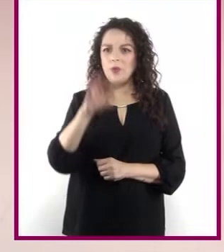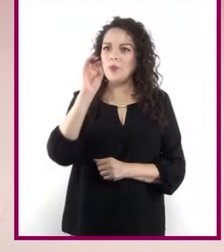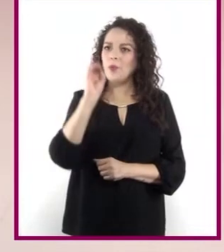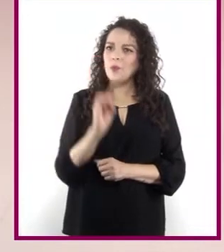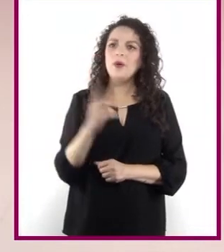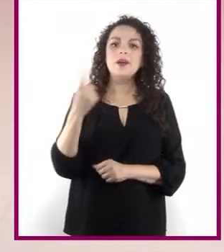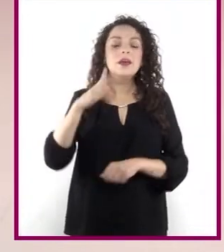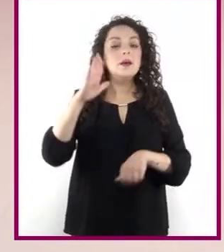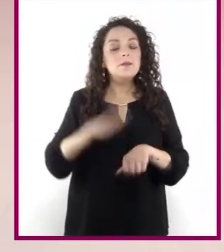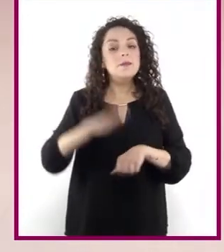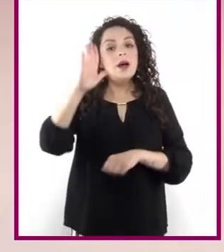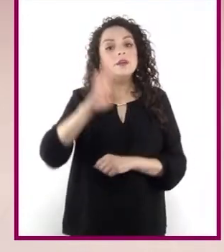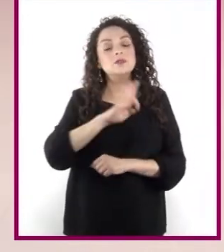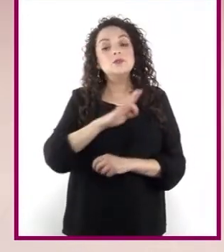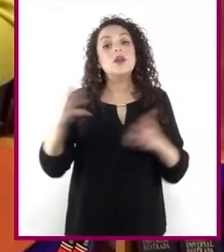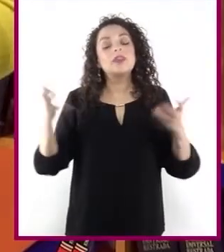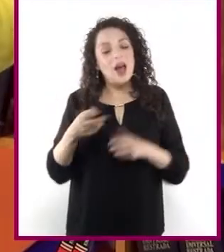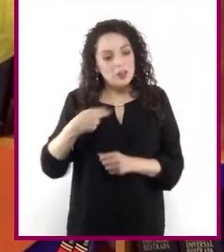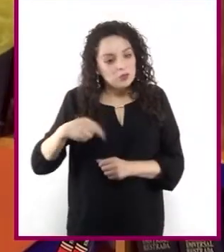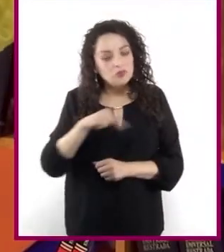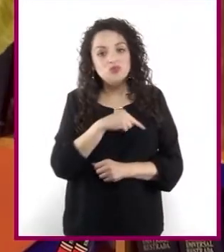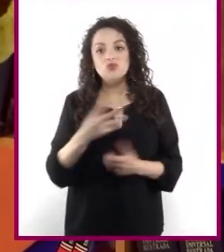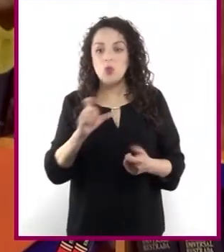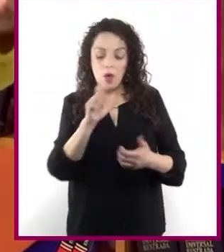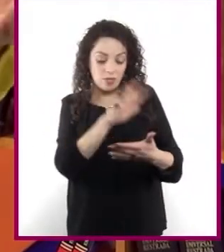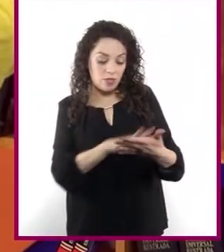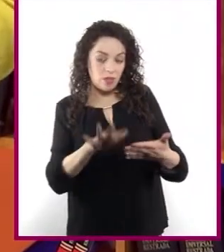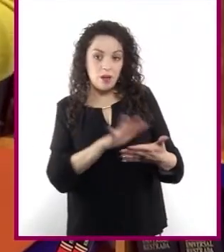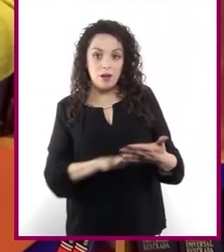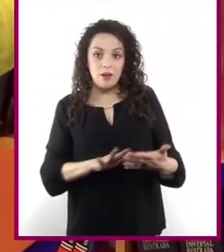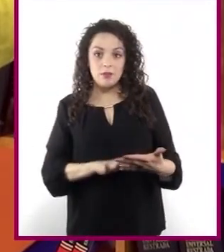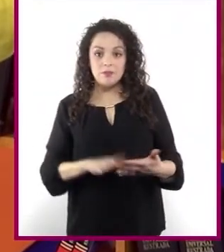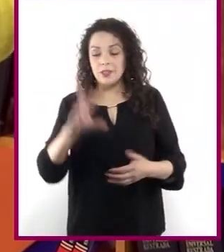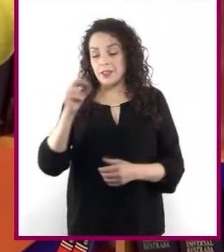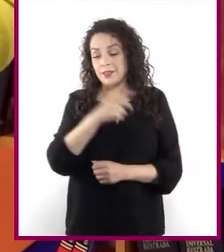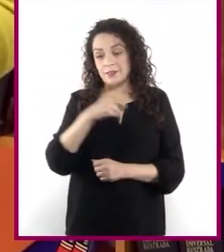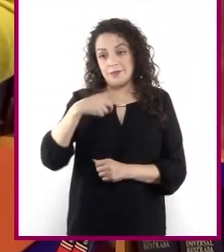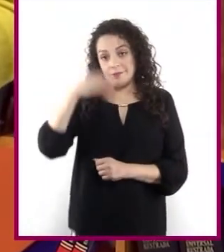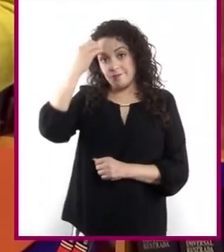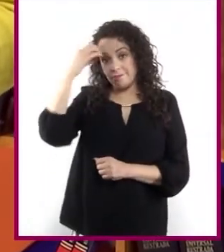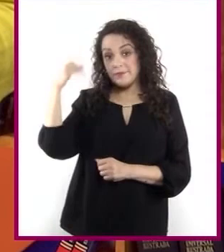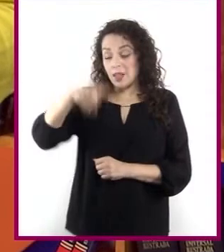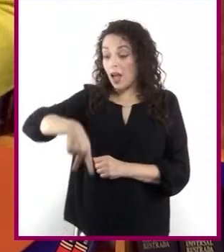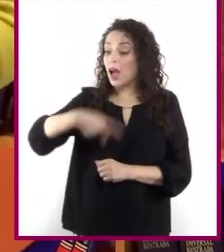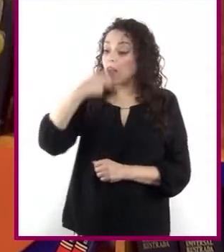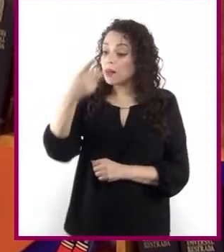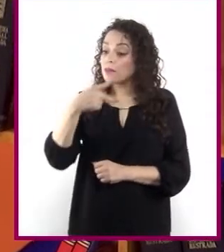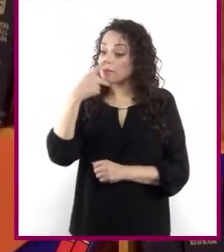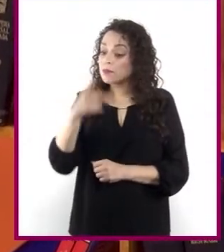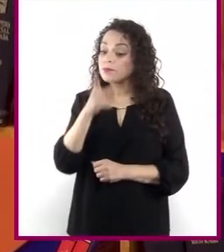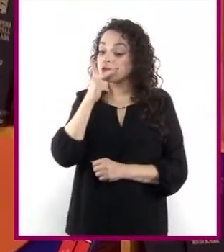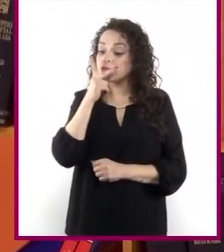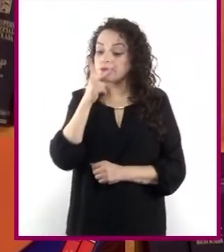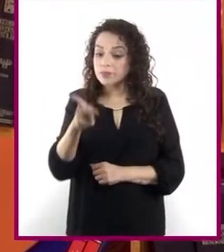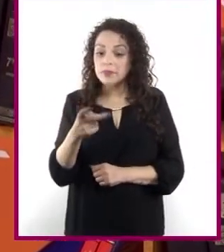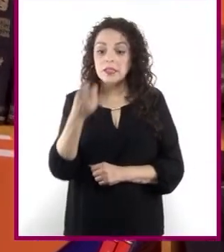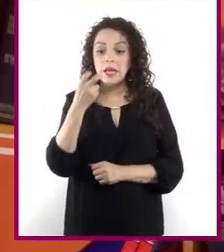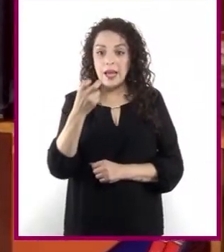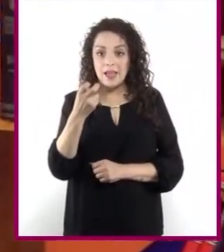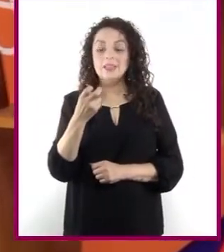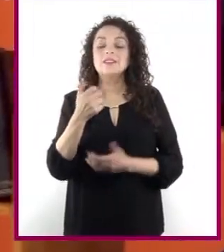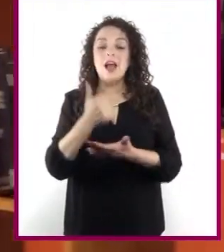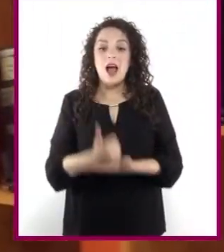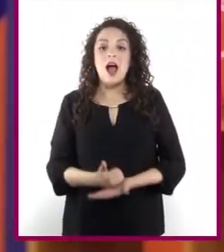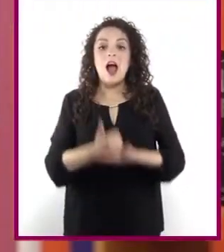más podríamos hacer? No olvidar que la pronunciación es el soporte del discurso.